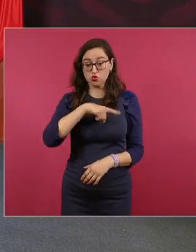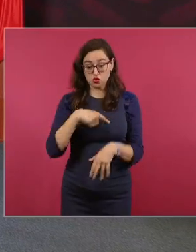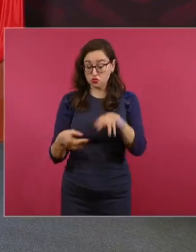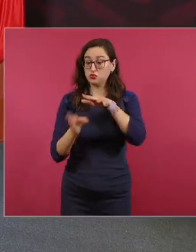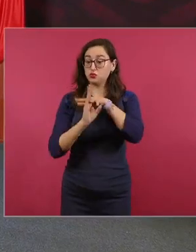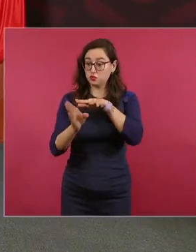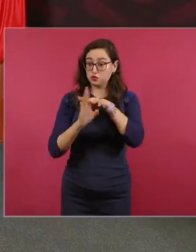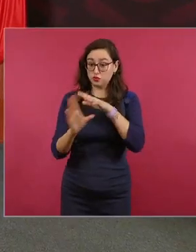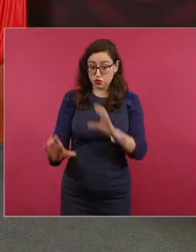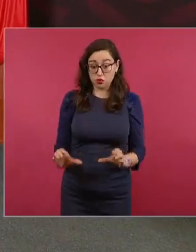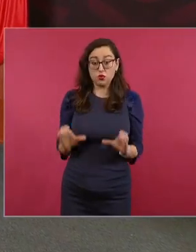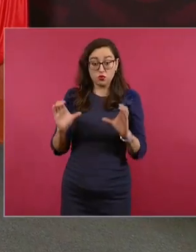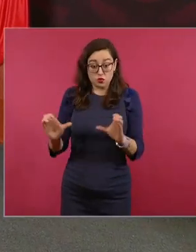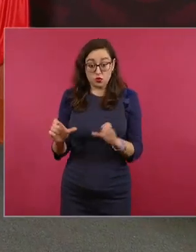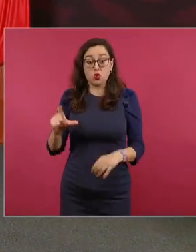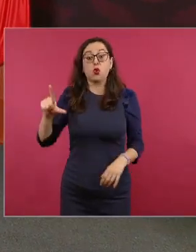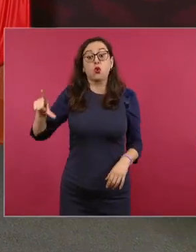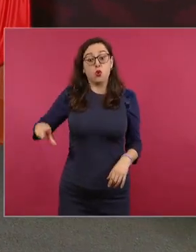solo el gobierno los cuida,